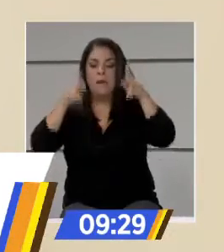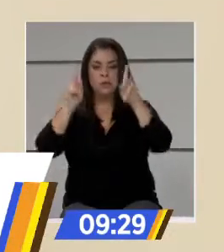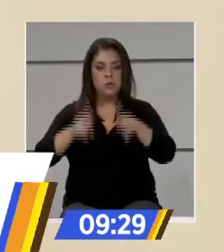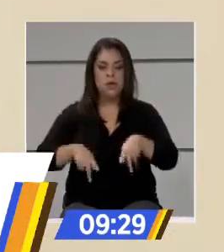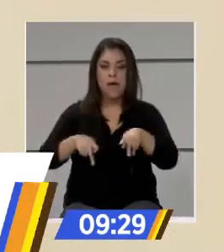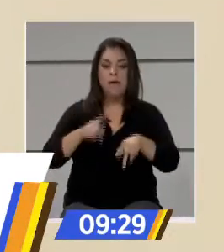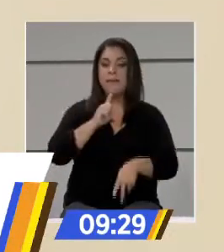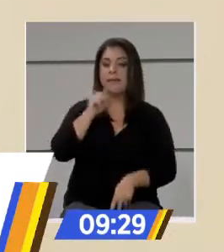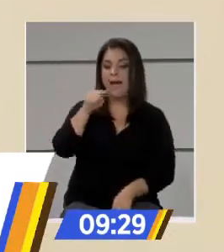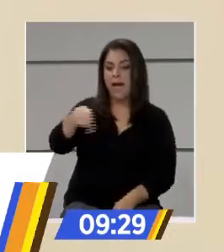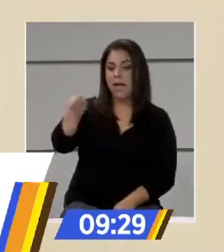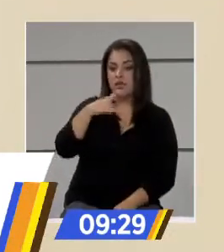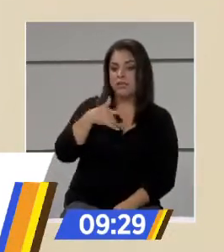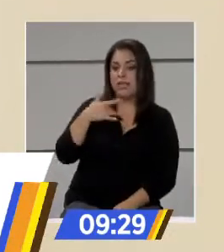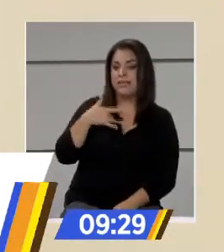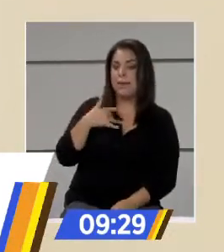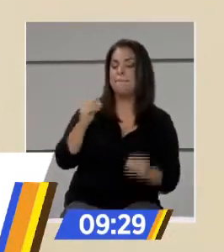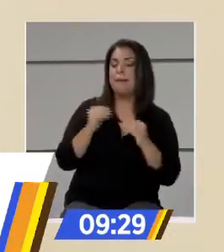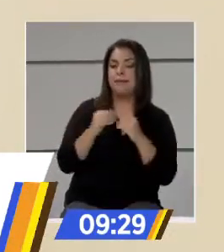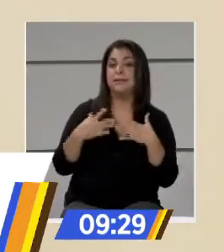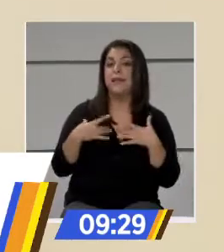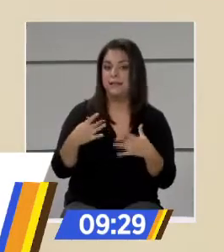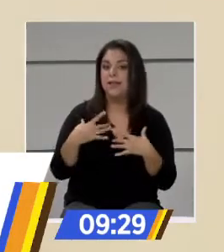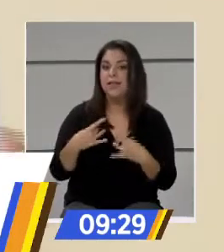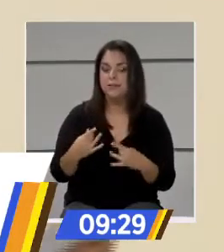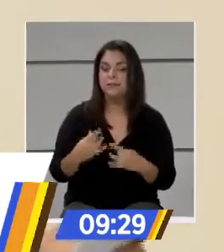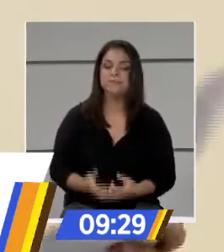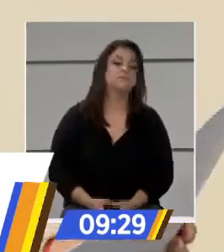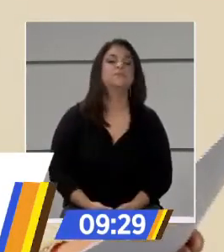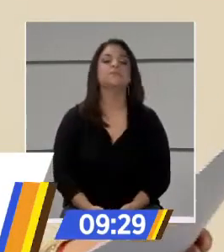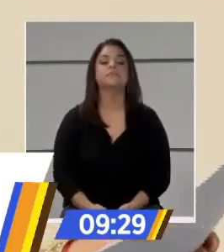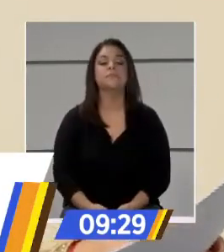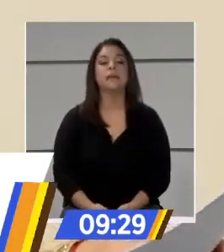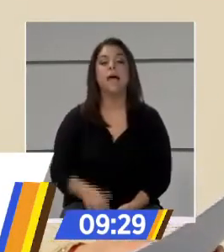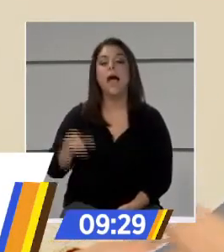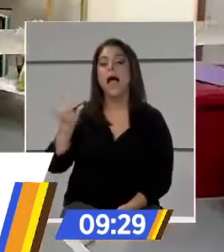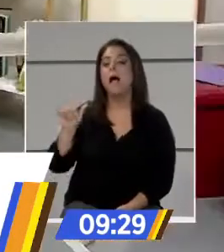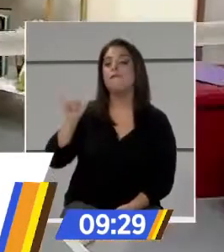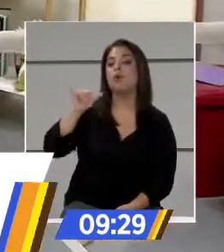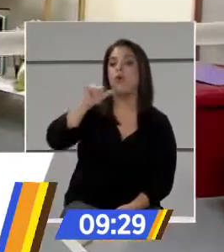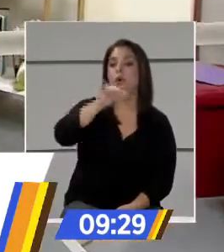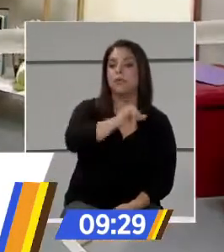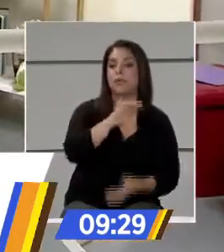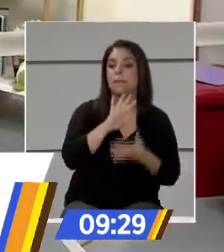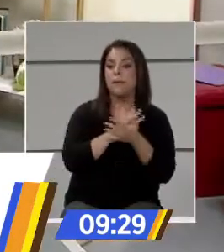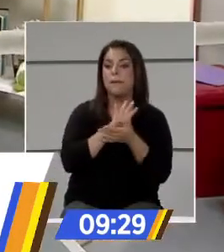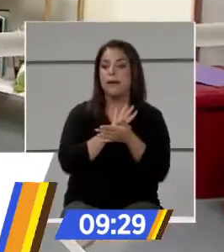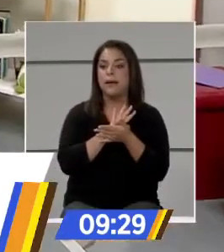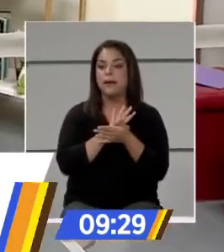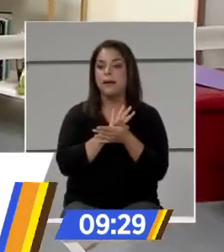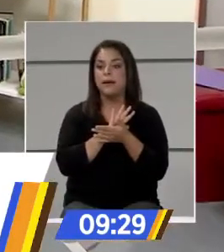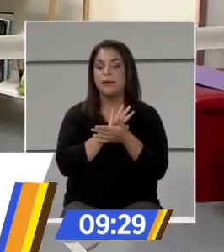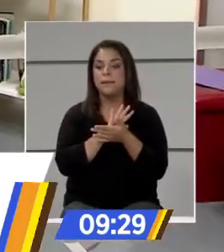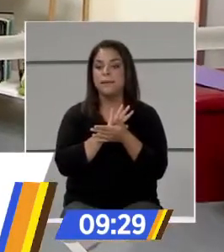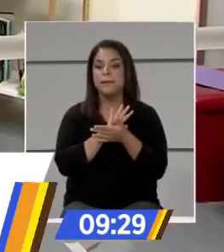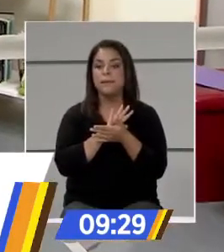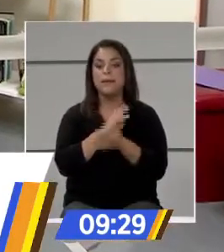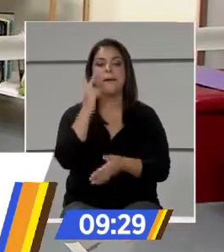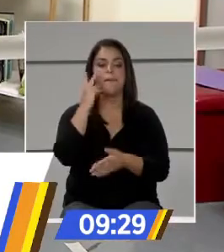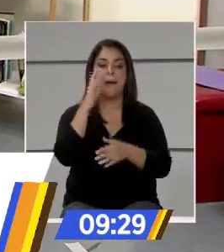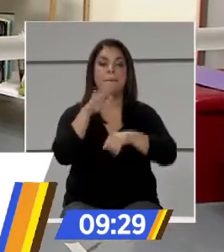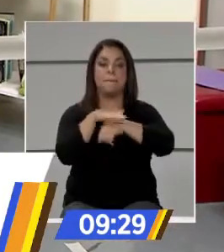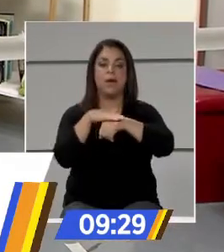para ellos sea un poquito más interesante. Entonces, el típico avión. Gracias. Ay, ya vamos, me están arrancando eso. Perdón, voy a